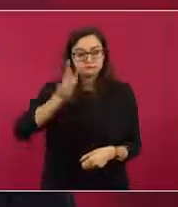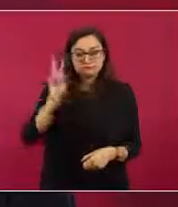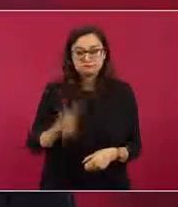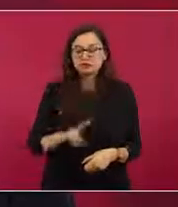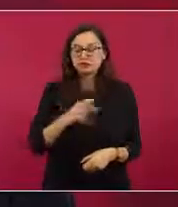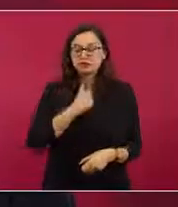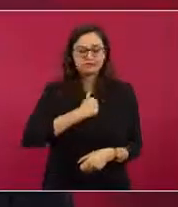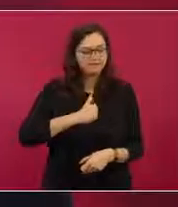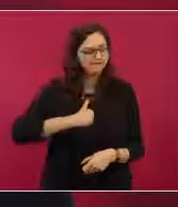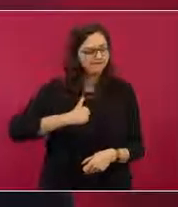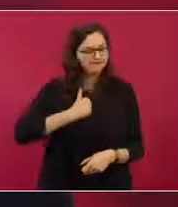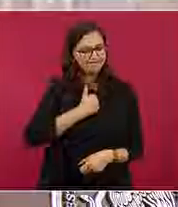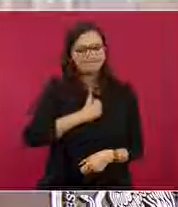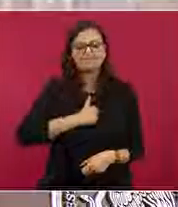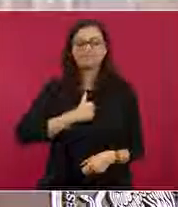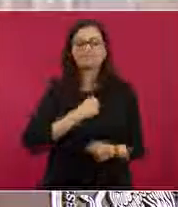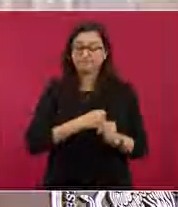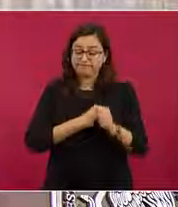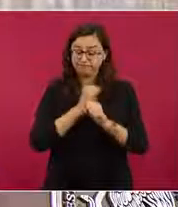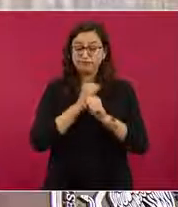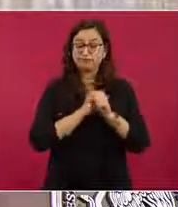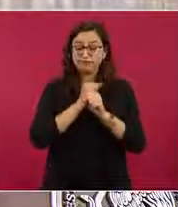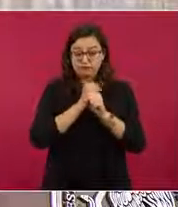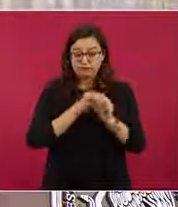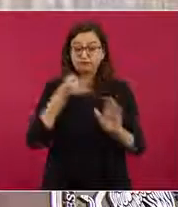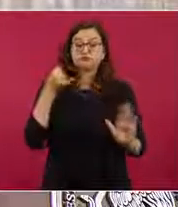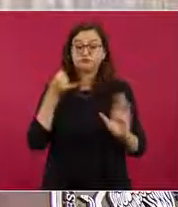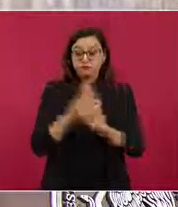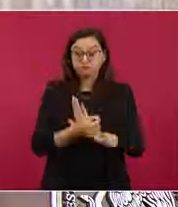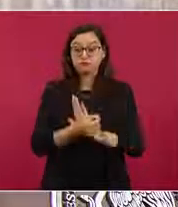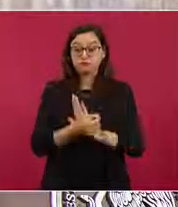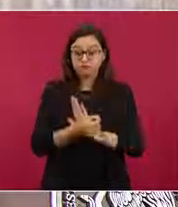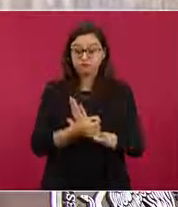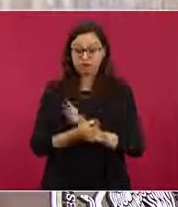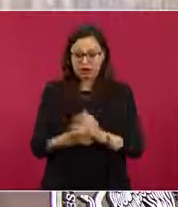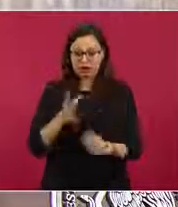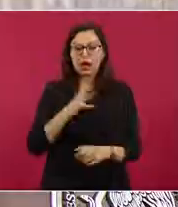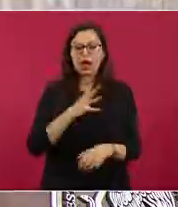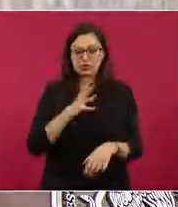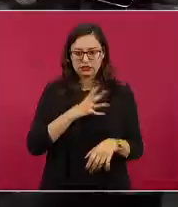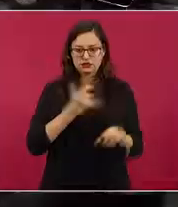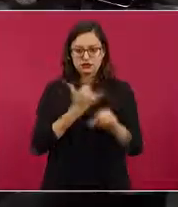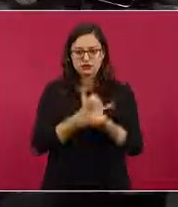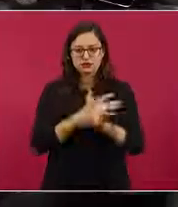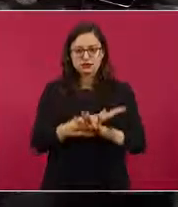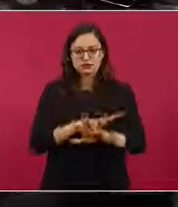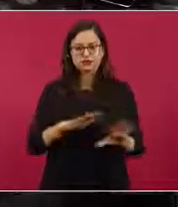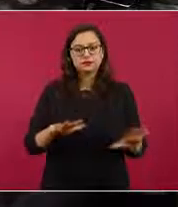y que se va a hacer una investigación a fondo y tenemos información